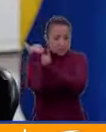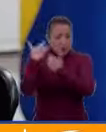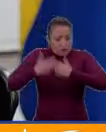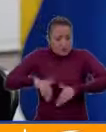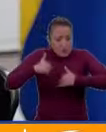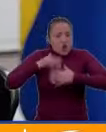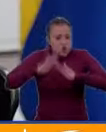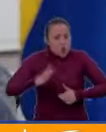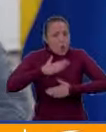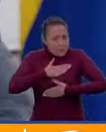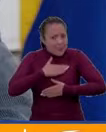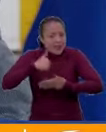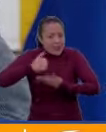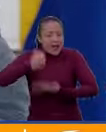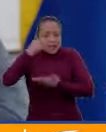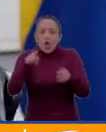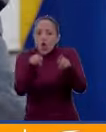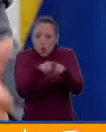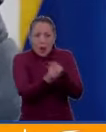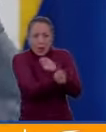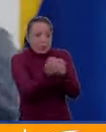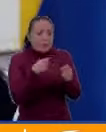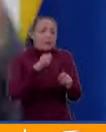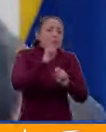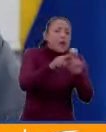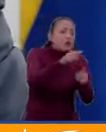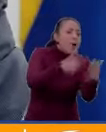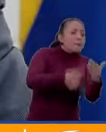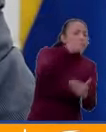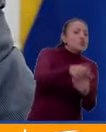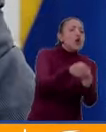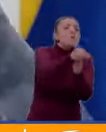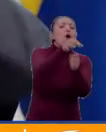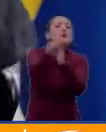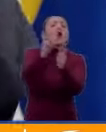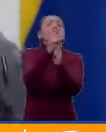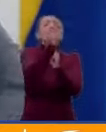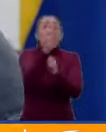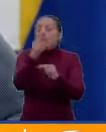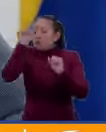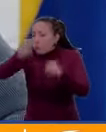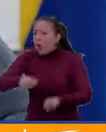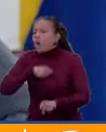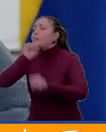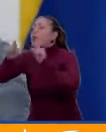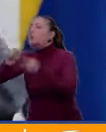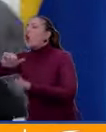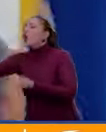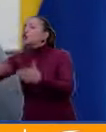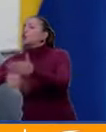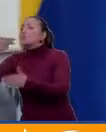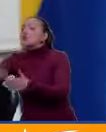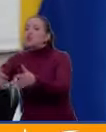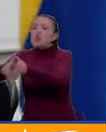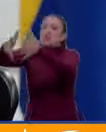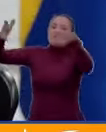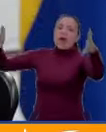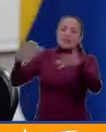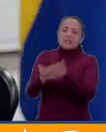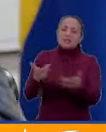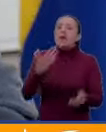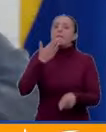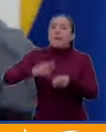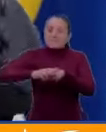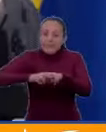entonces así como estoy preguntando por unos proyectos de un pueblo olvidado puedo preguntar por proyectos de mayor tamaño estoy preguntando en